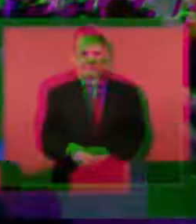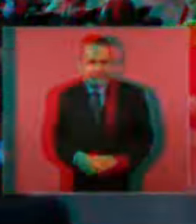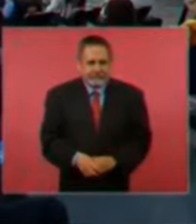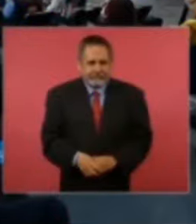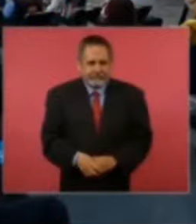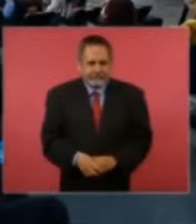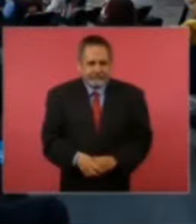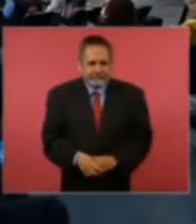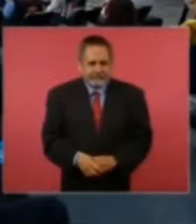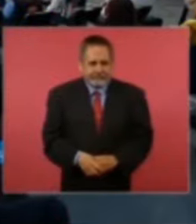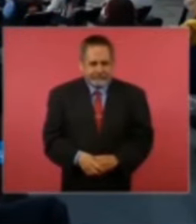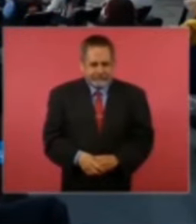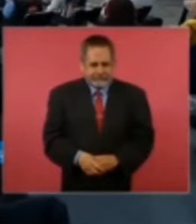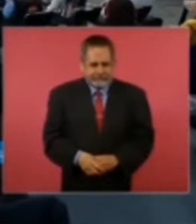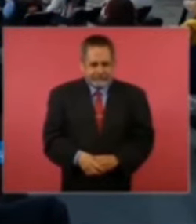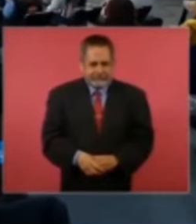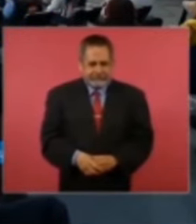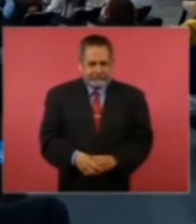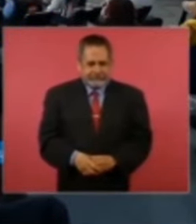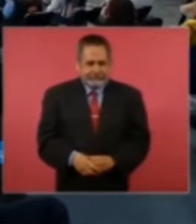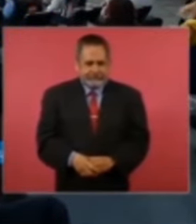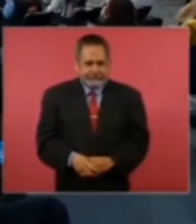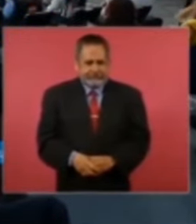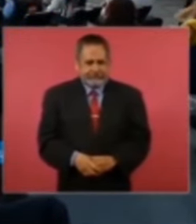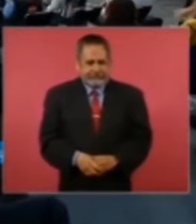tendría que informar primero sobre